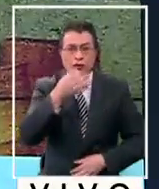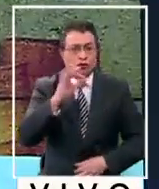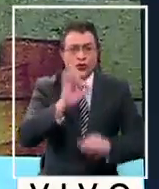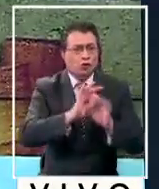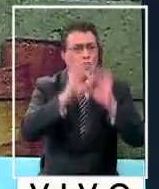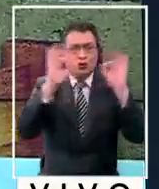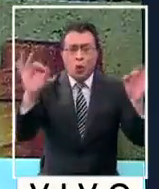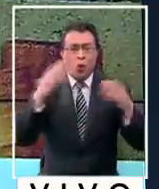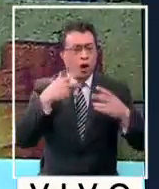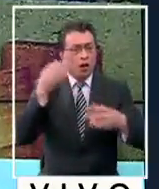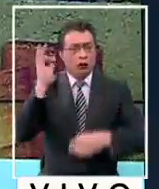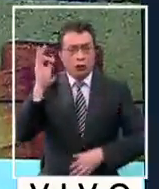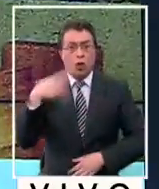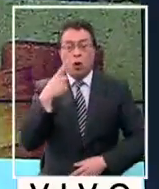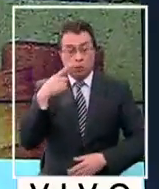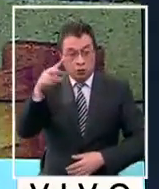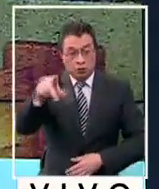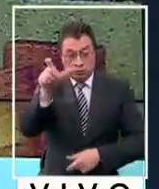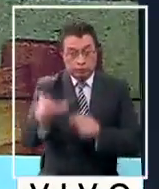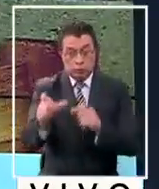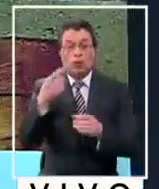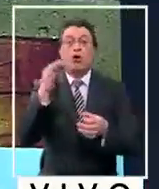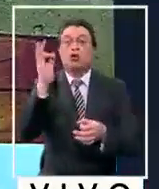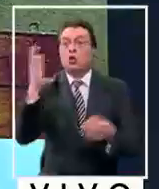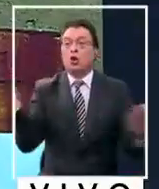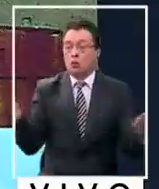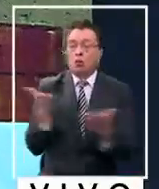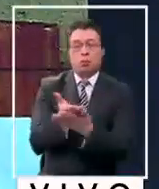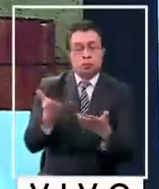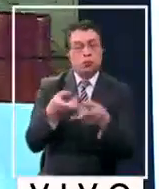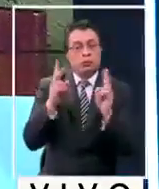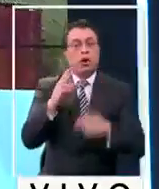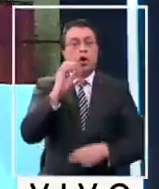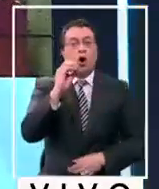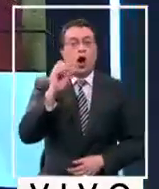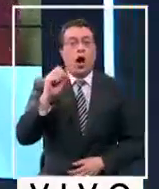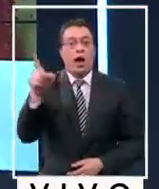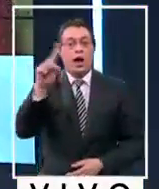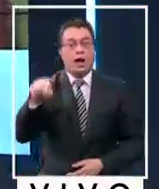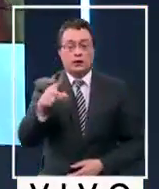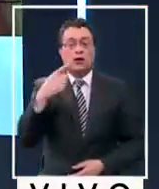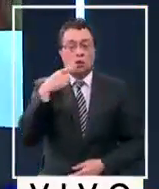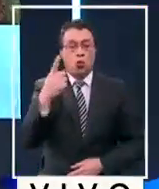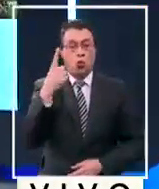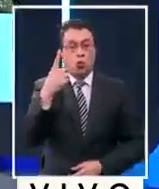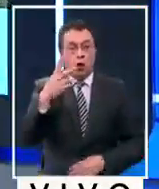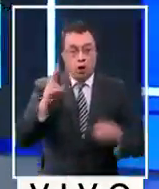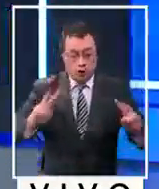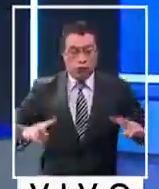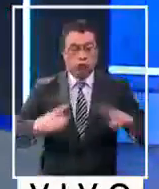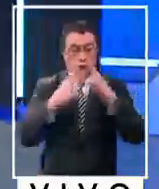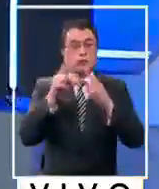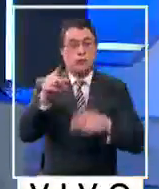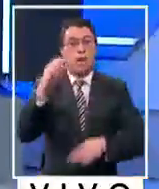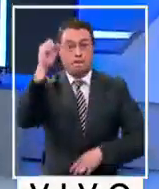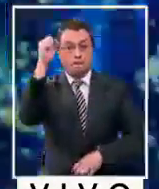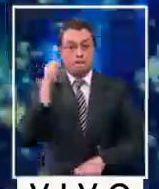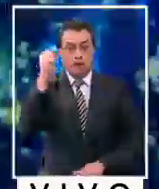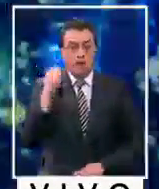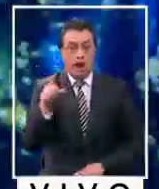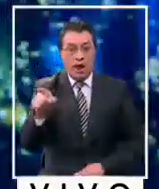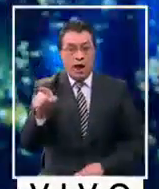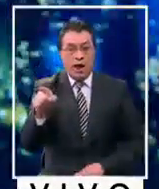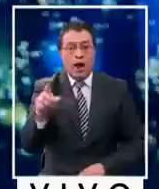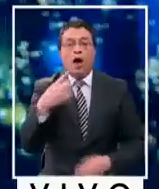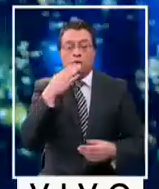los chilenos que el recaudador gestionaba citas, que OAS se adjudicó una sola obra y que fue con Sebastián Piñera, como